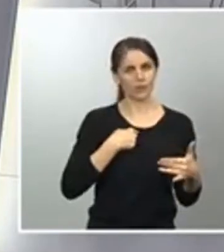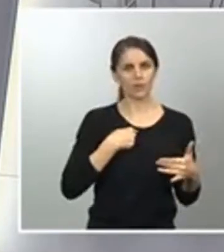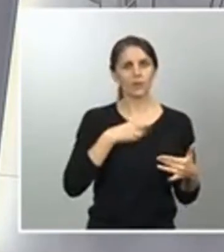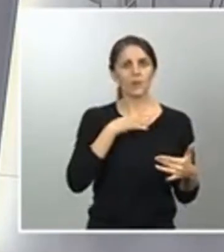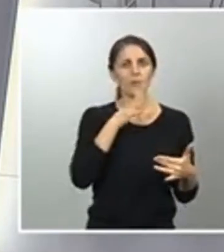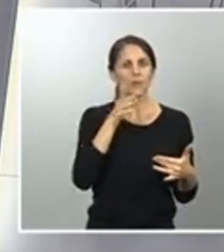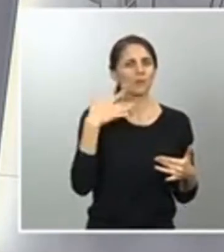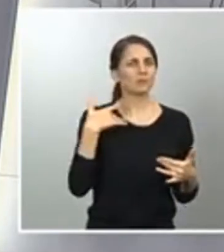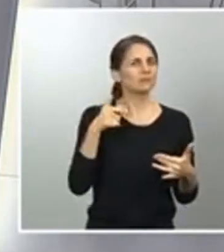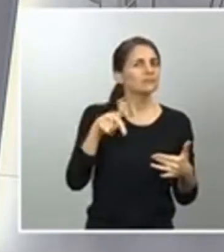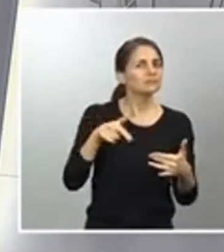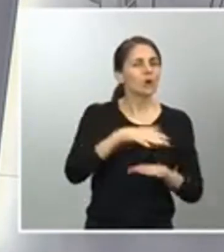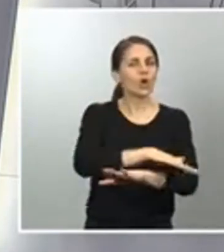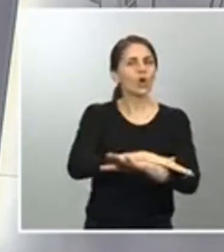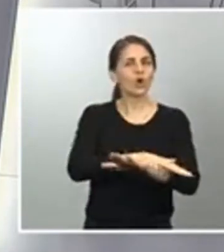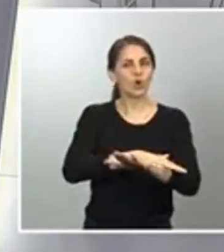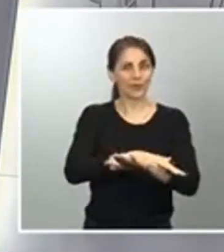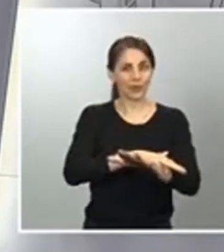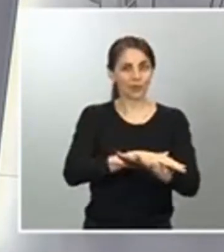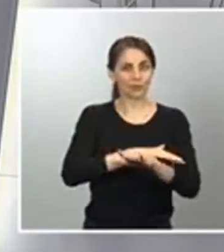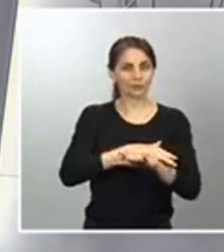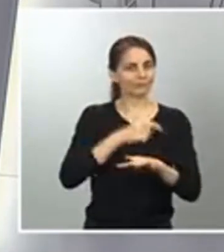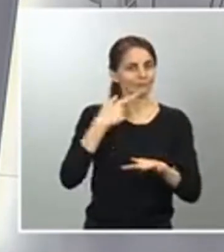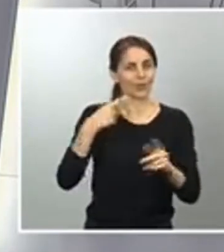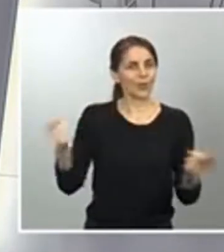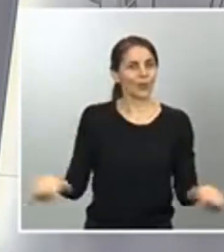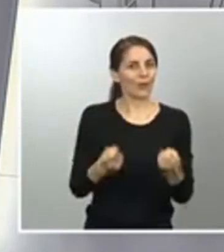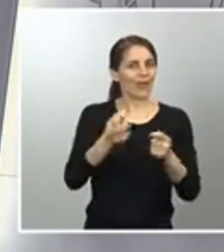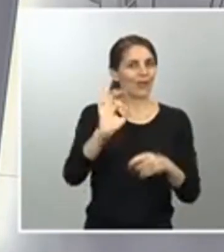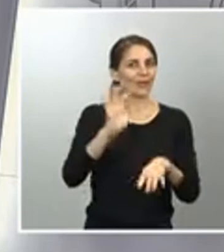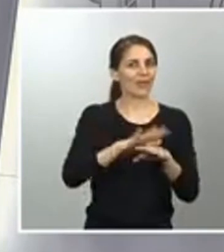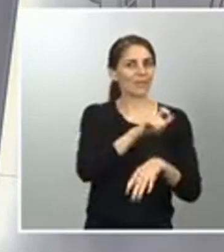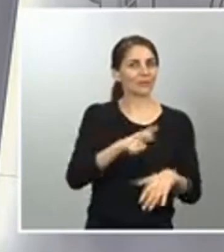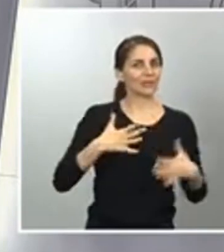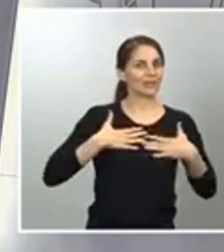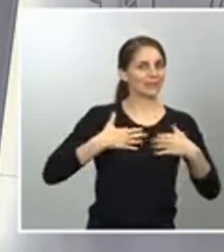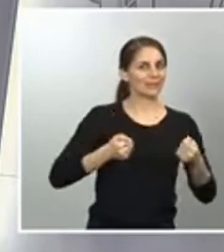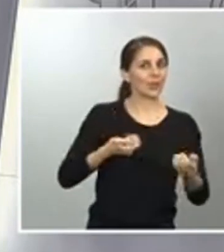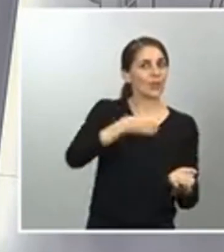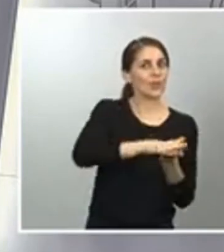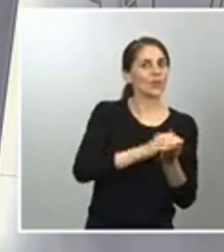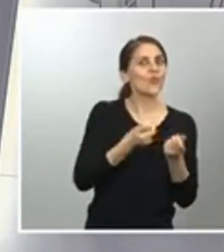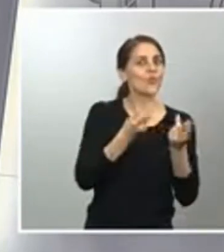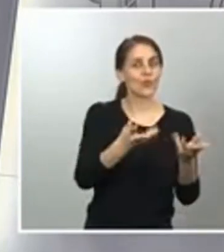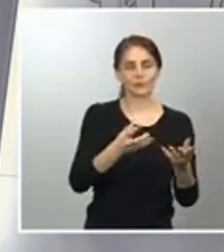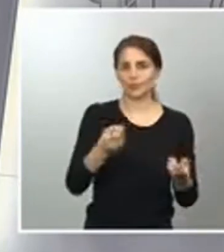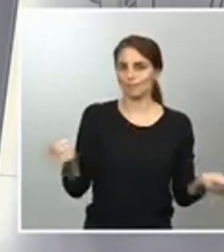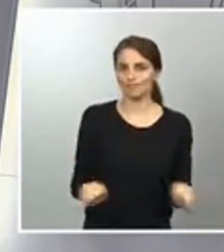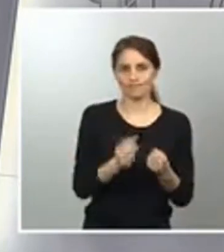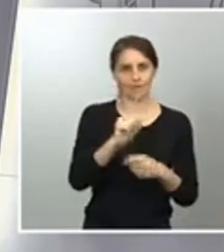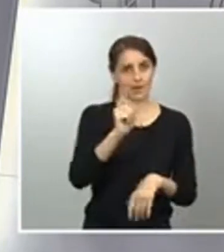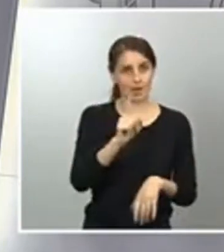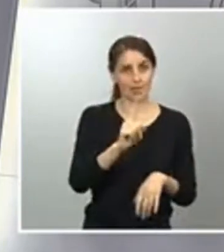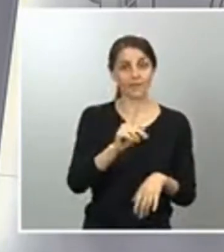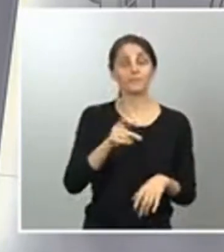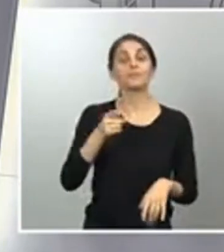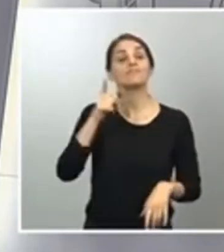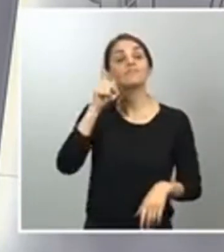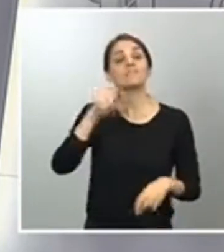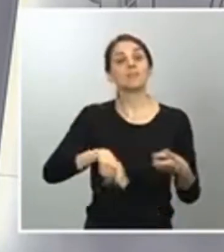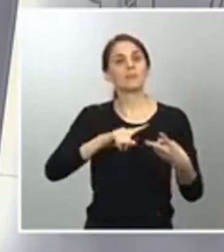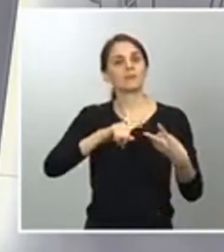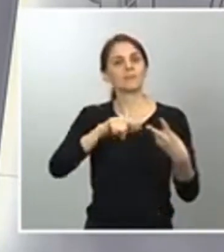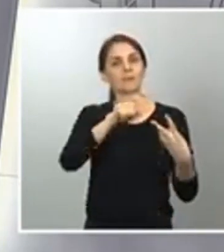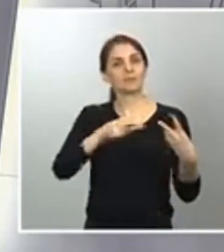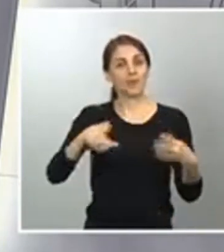de profesionales sanitarios muertos por coronavirus? Médicos y enfermeras han denunciado repetidamente no tener el equipo de protección necesario para enfrentarse